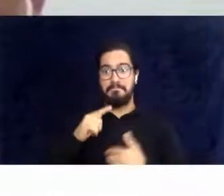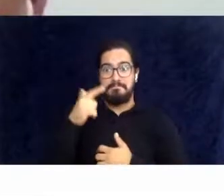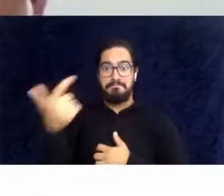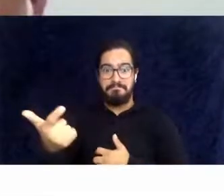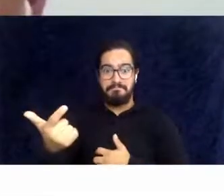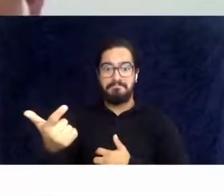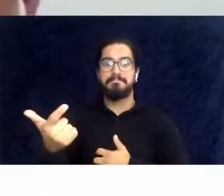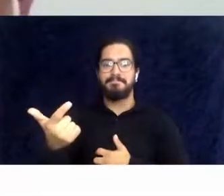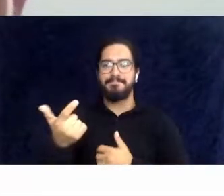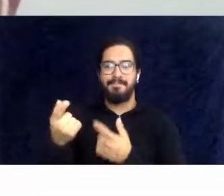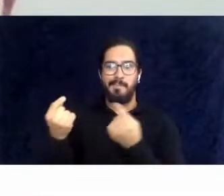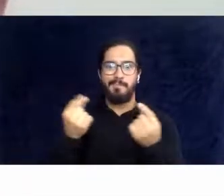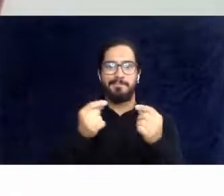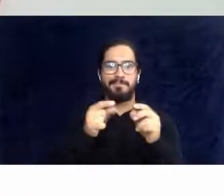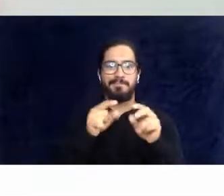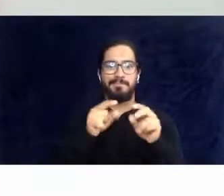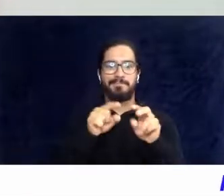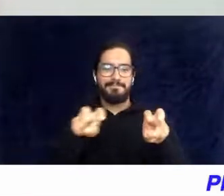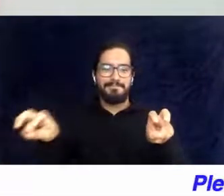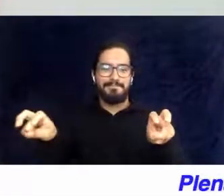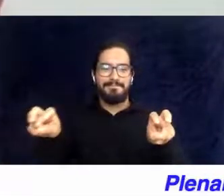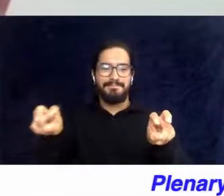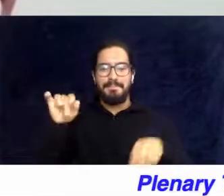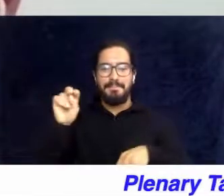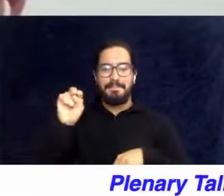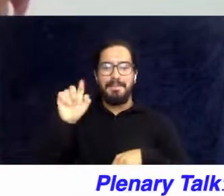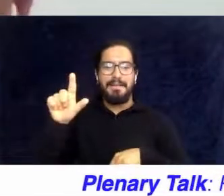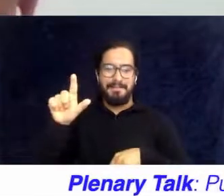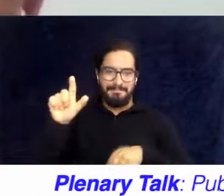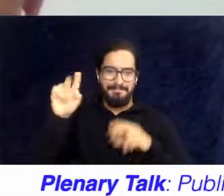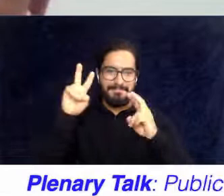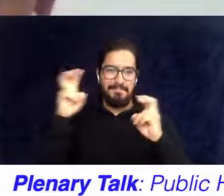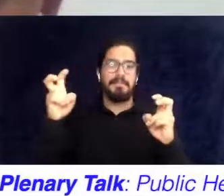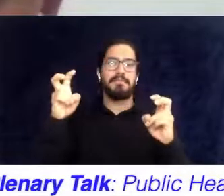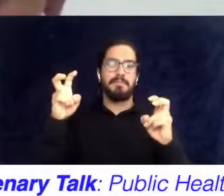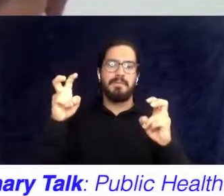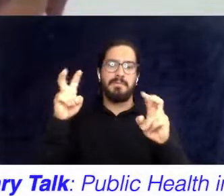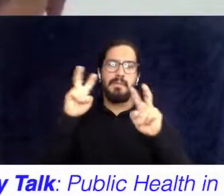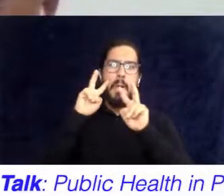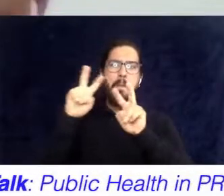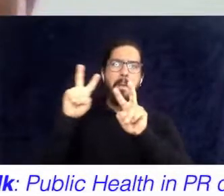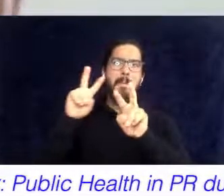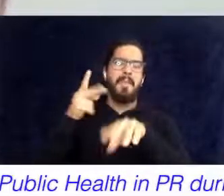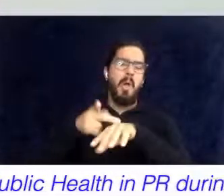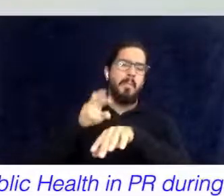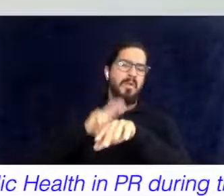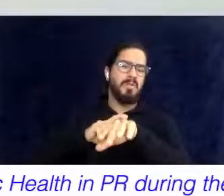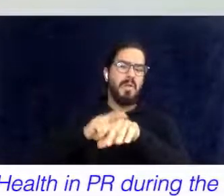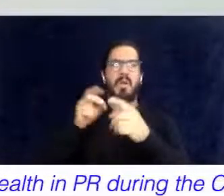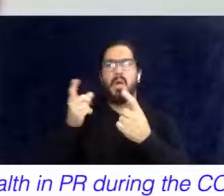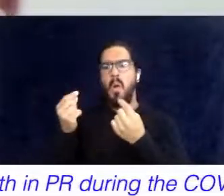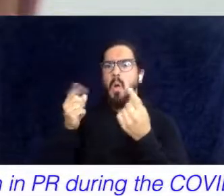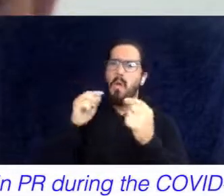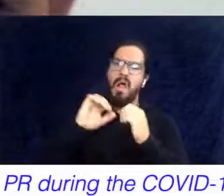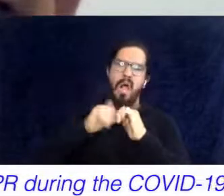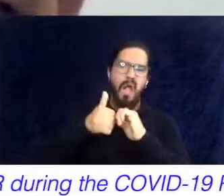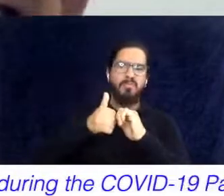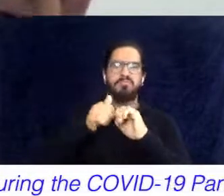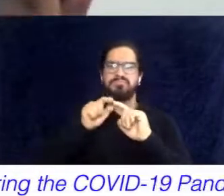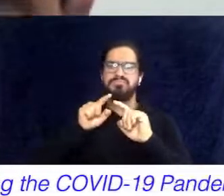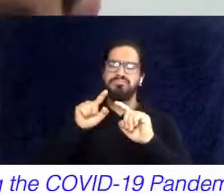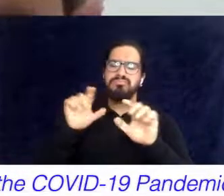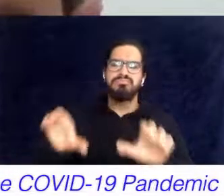panel titulado A View on the Puerto Rico Response to Epidemics and the COVID-19